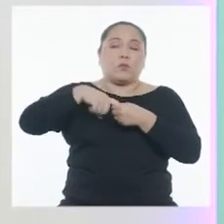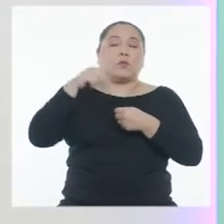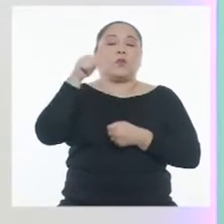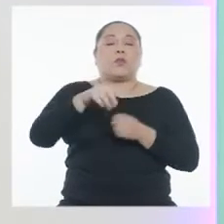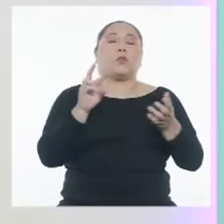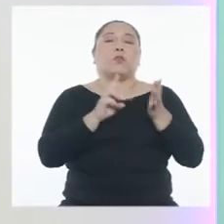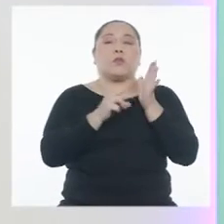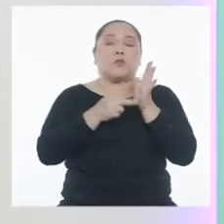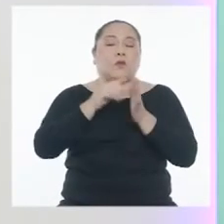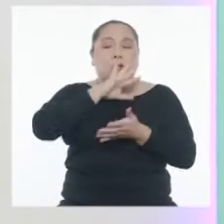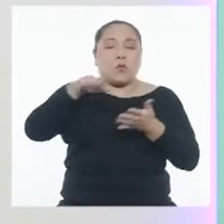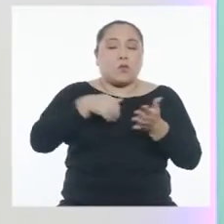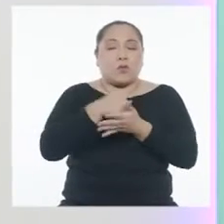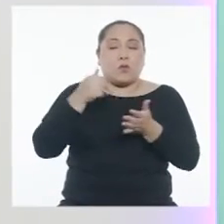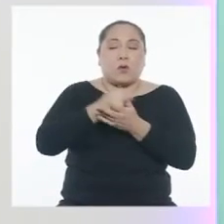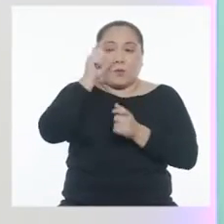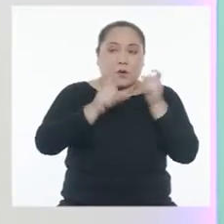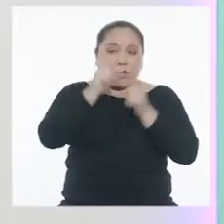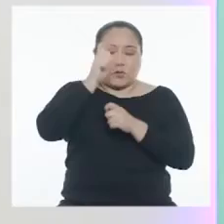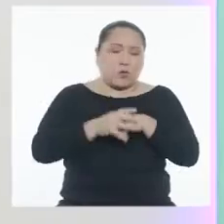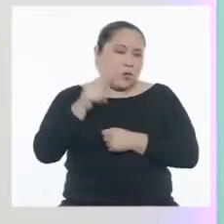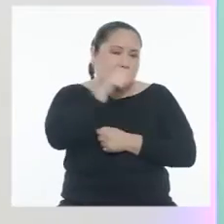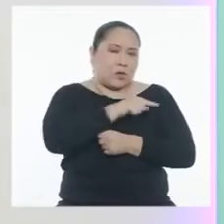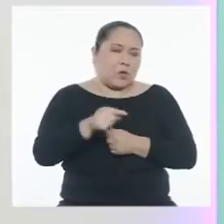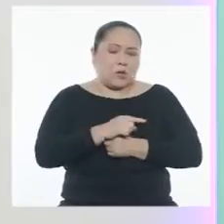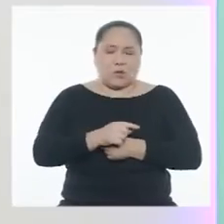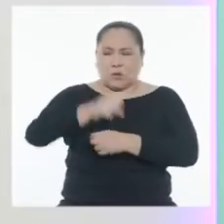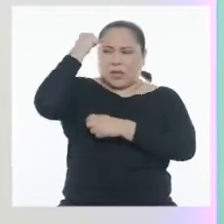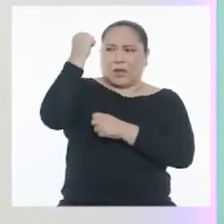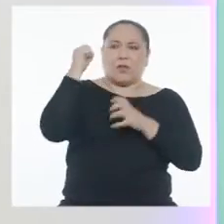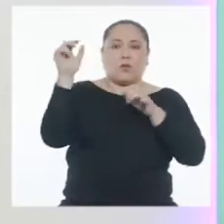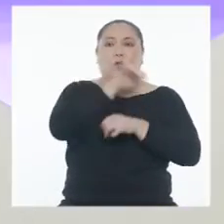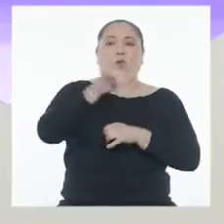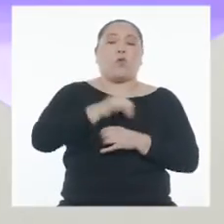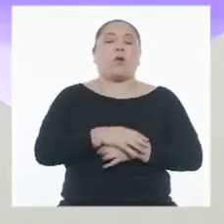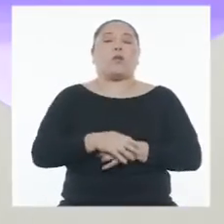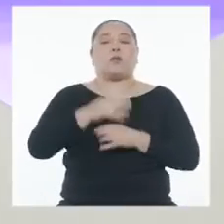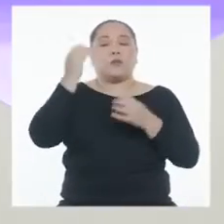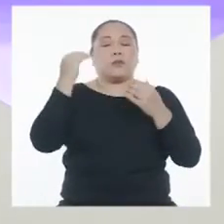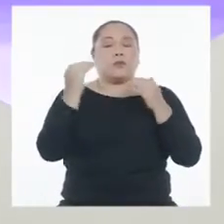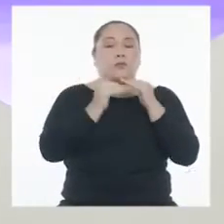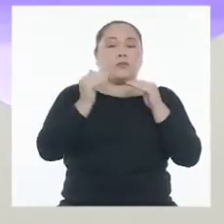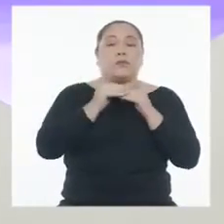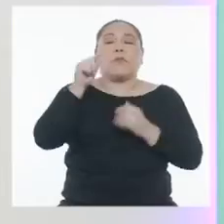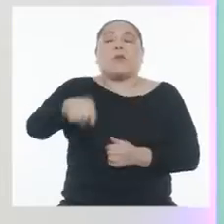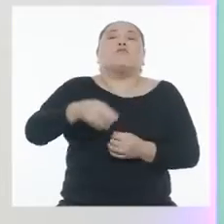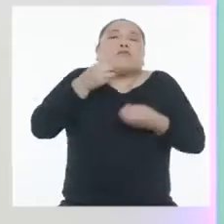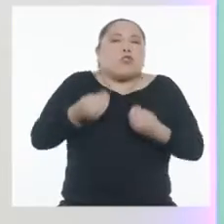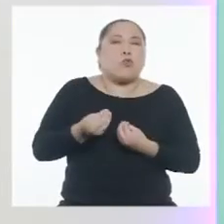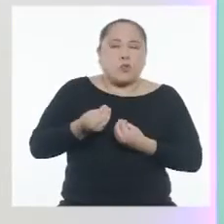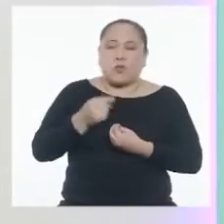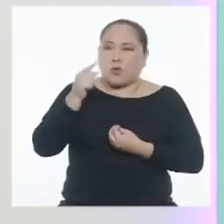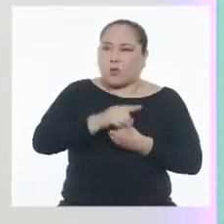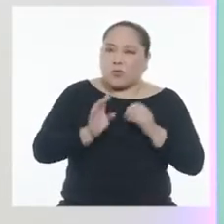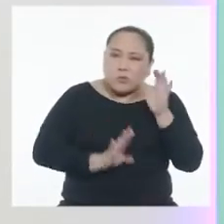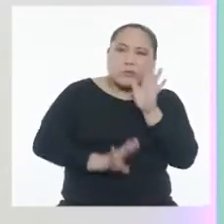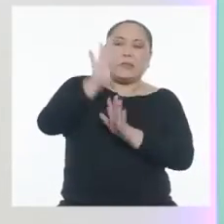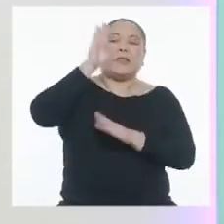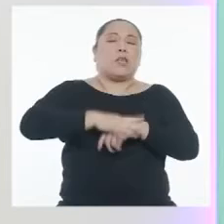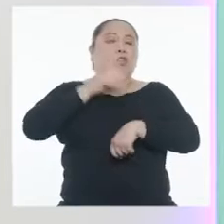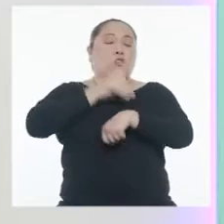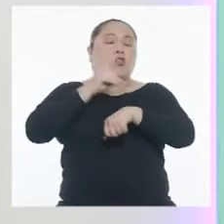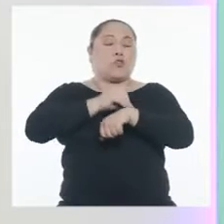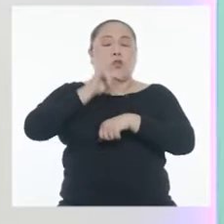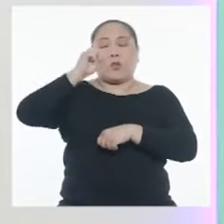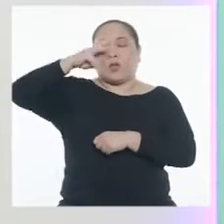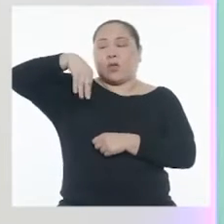¿Eso significa que a todas las personas nos corresponden derechos en iguales condiciones? Tengo entendido que sí. ¿Cómo no está acá el doctor